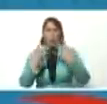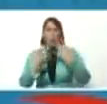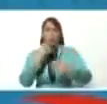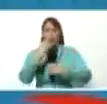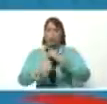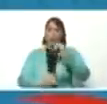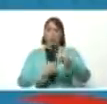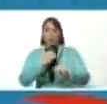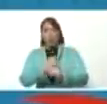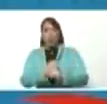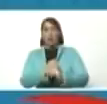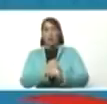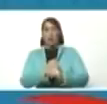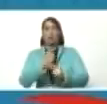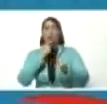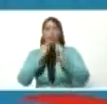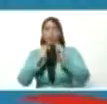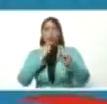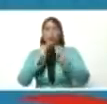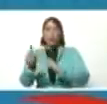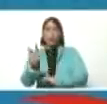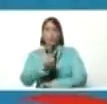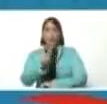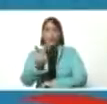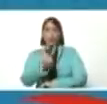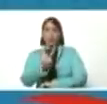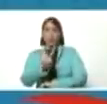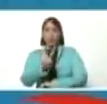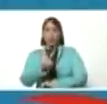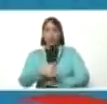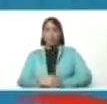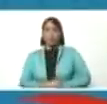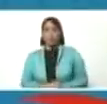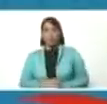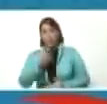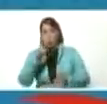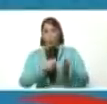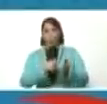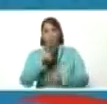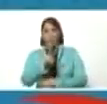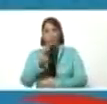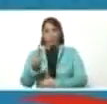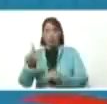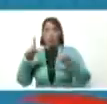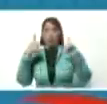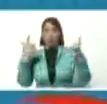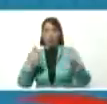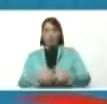Internacional del Turismo de Venezuela, FITVEN 2021, La Guaira, por favor.